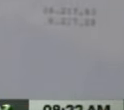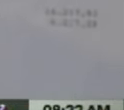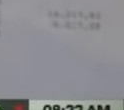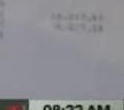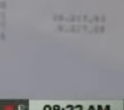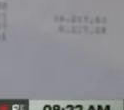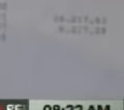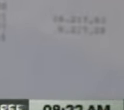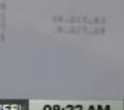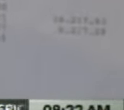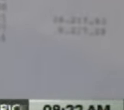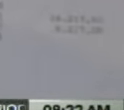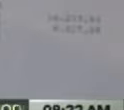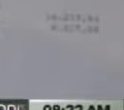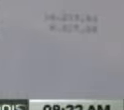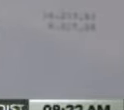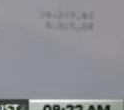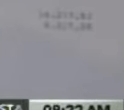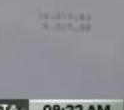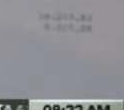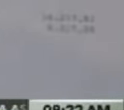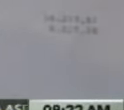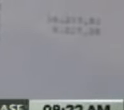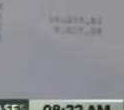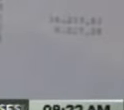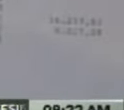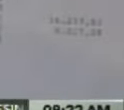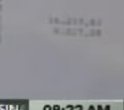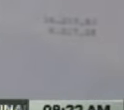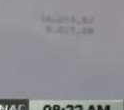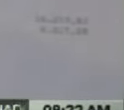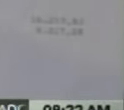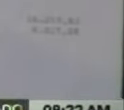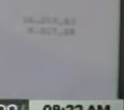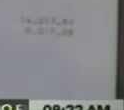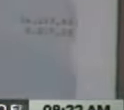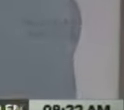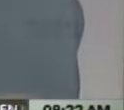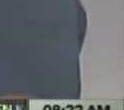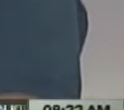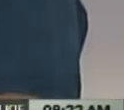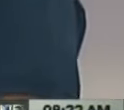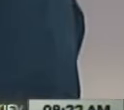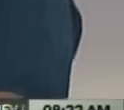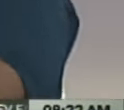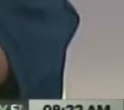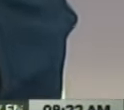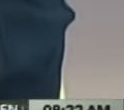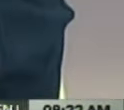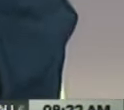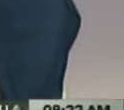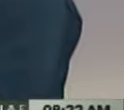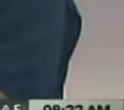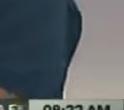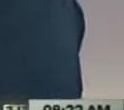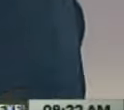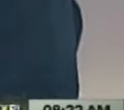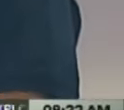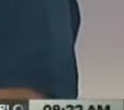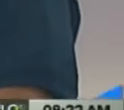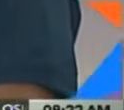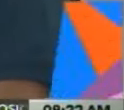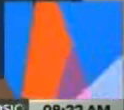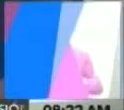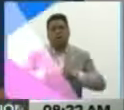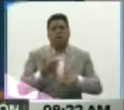el pírrico salario que tienen, están negociando y los estás negociando para poder sacarlos de la empresa. Porque realmente dentro de